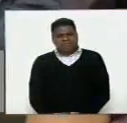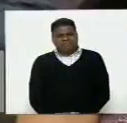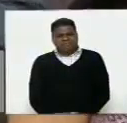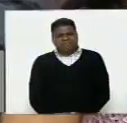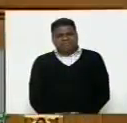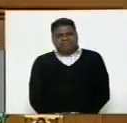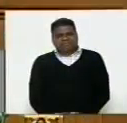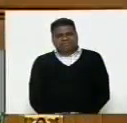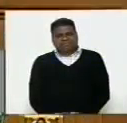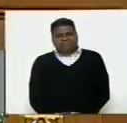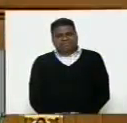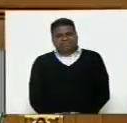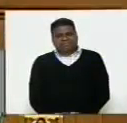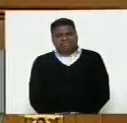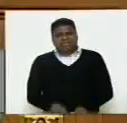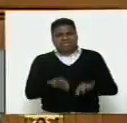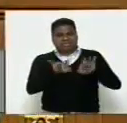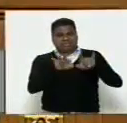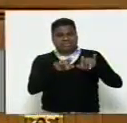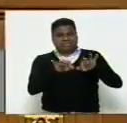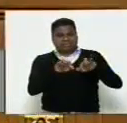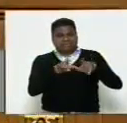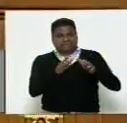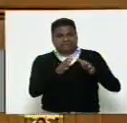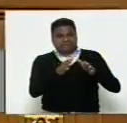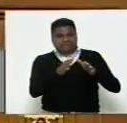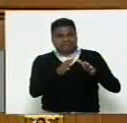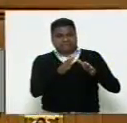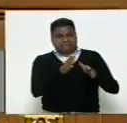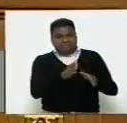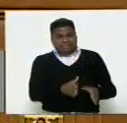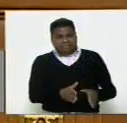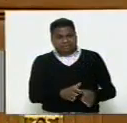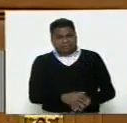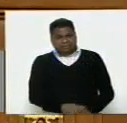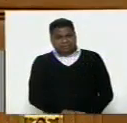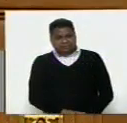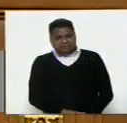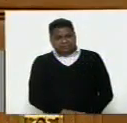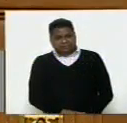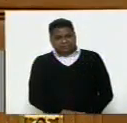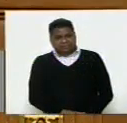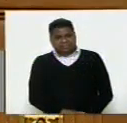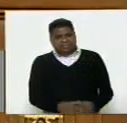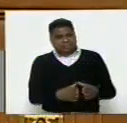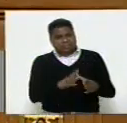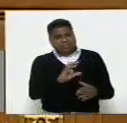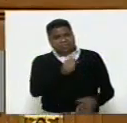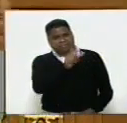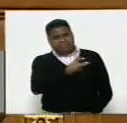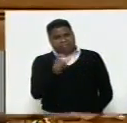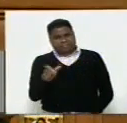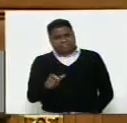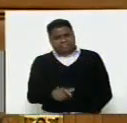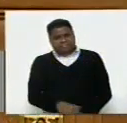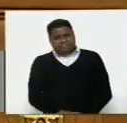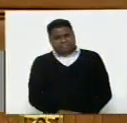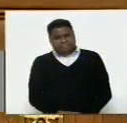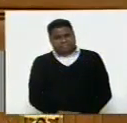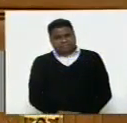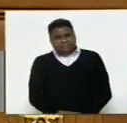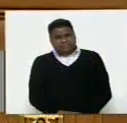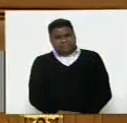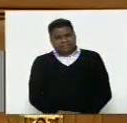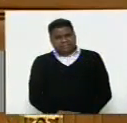A la secretaria, a las asesoras y asesores